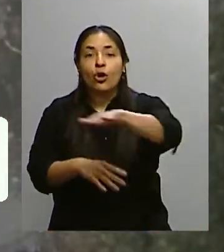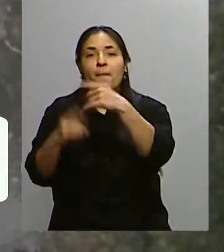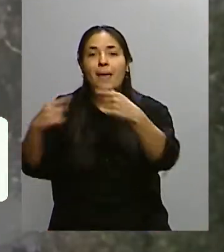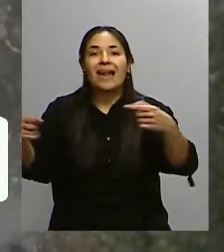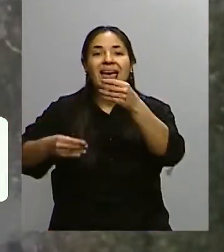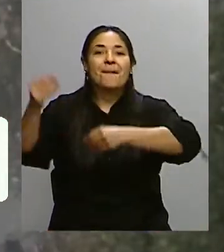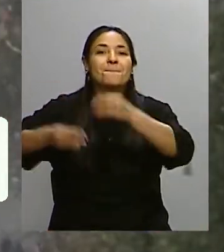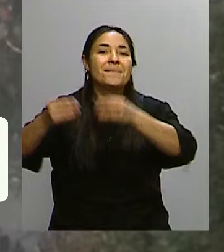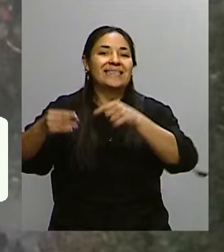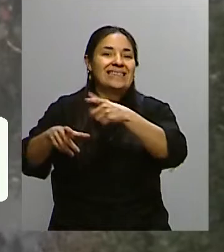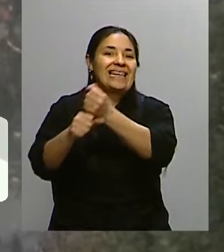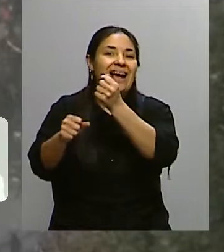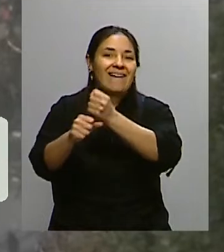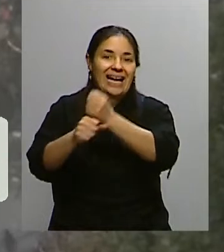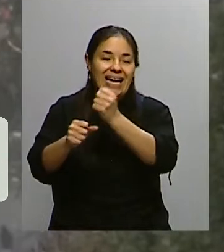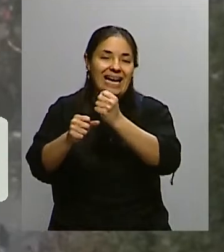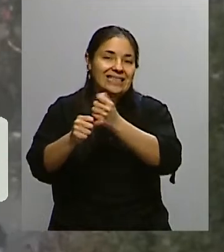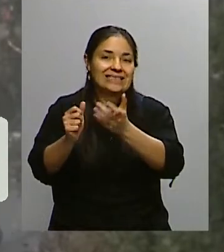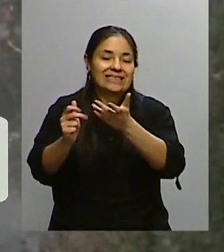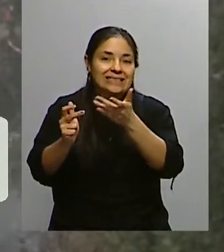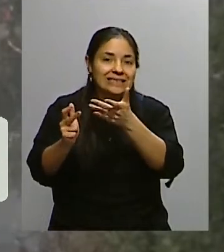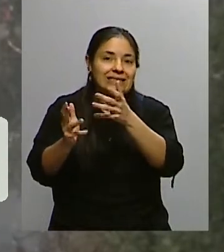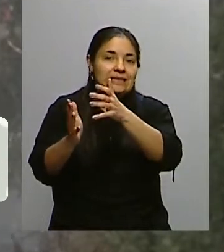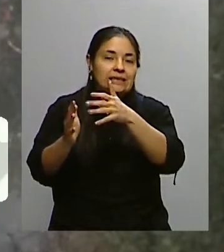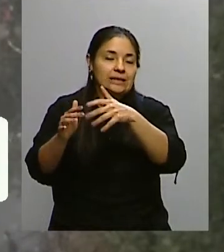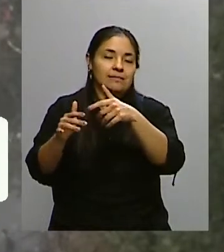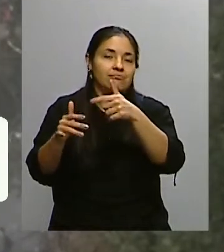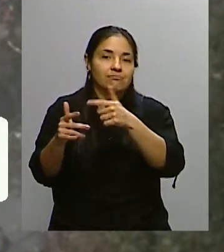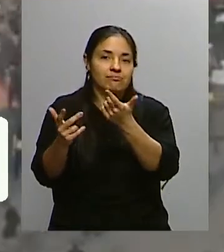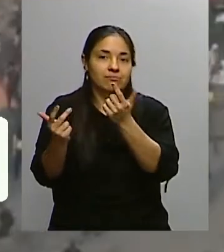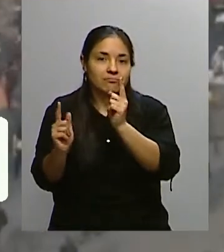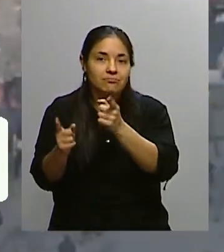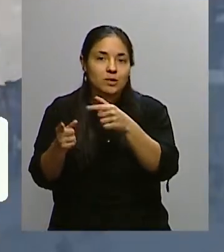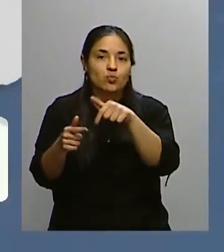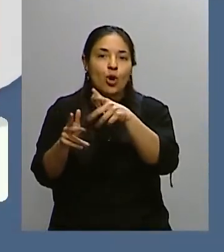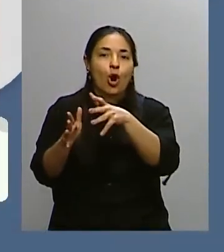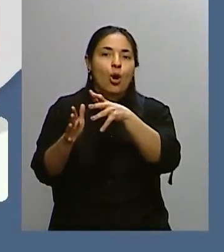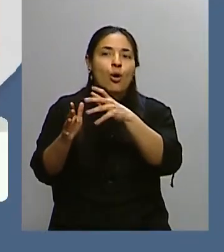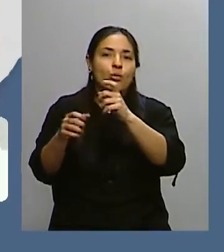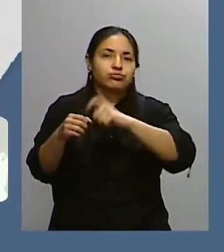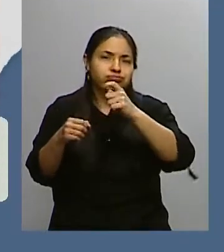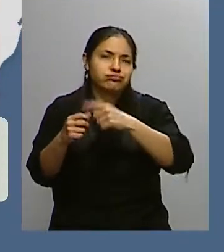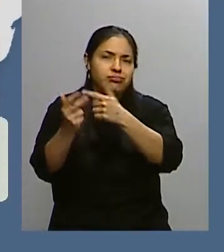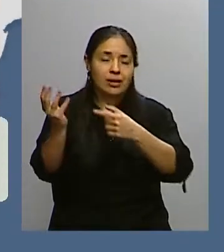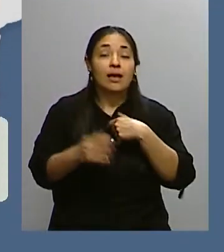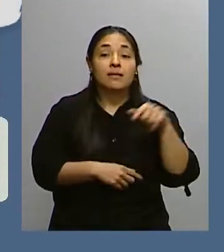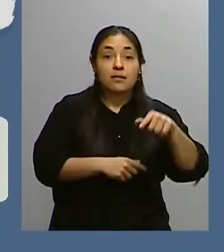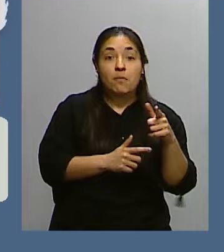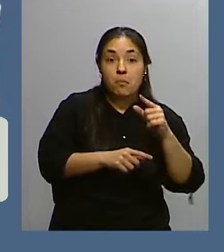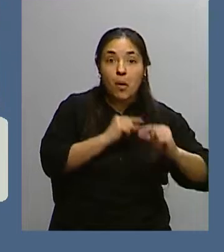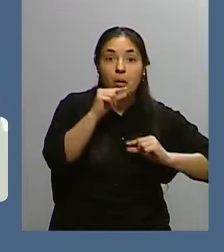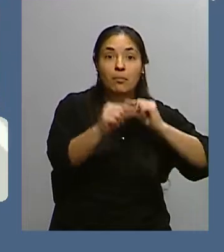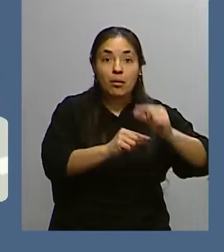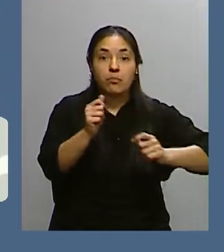empresas extractivas, pero que poco a poco han ido ampliando su nivel, su extensión de acción y sus